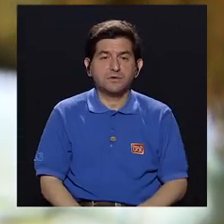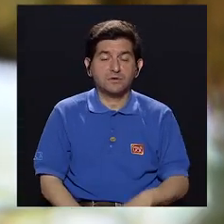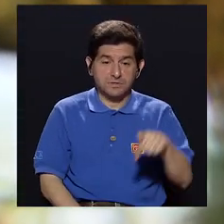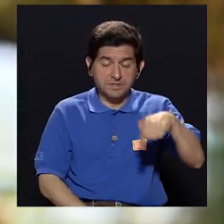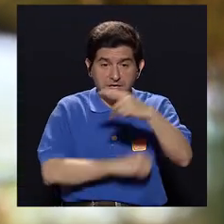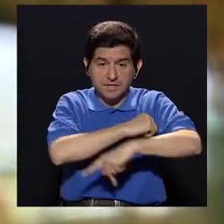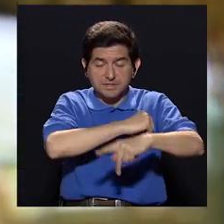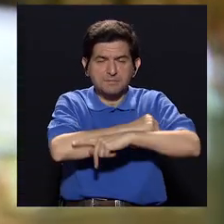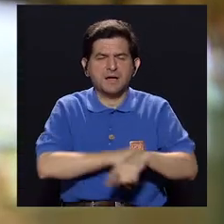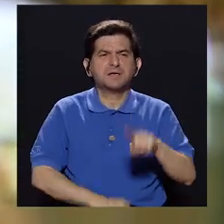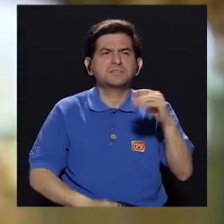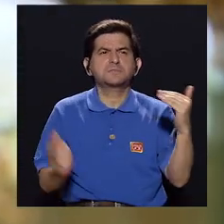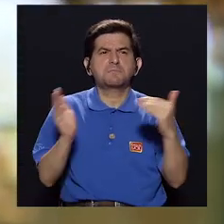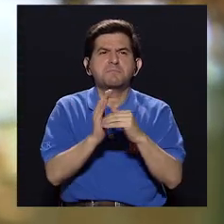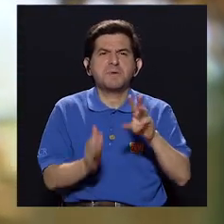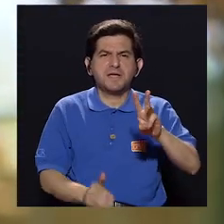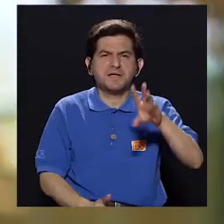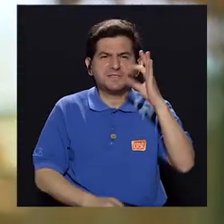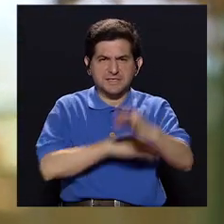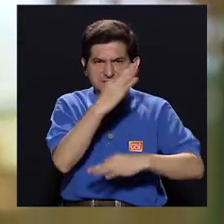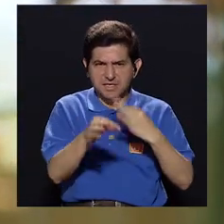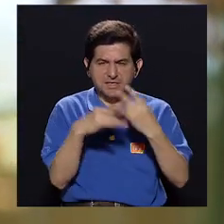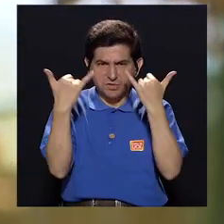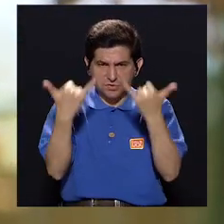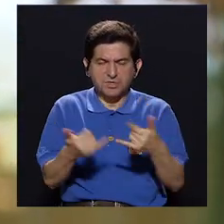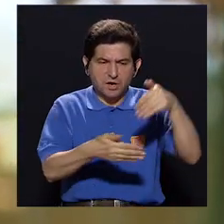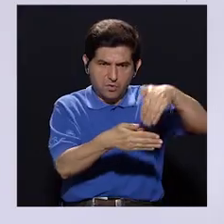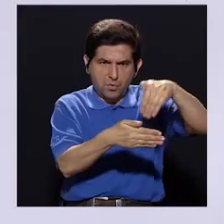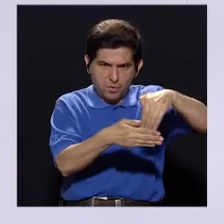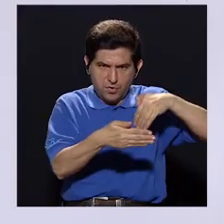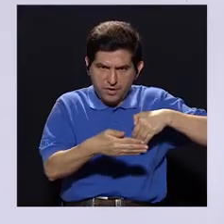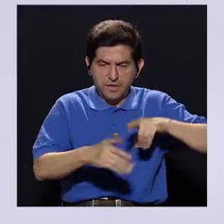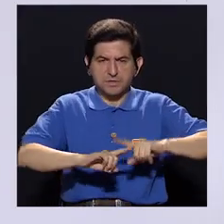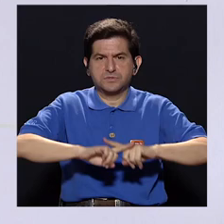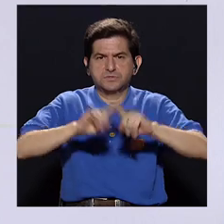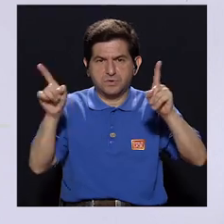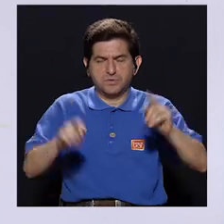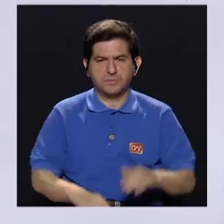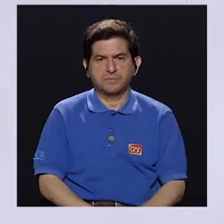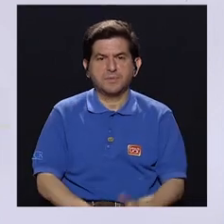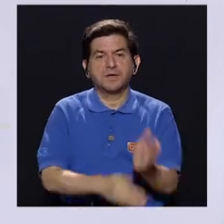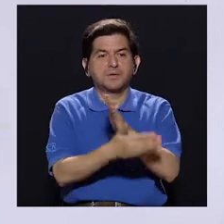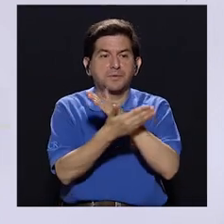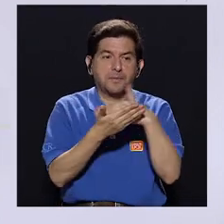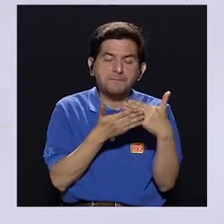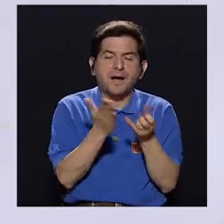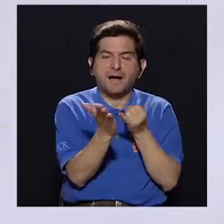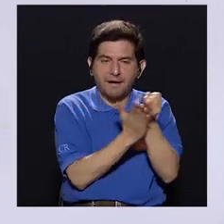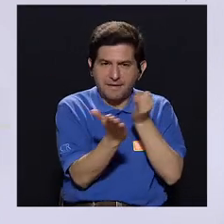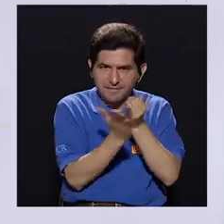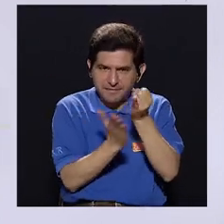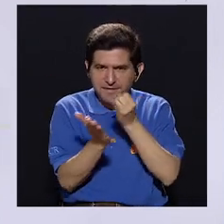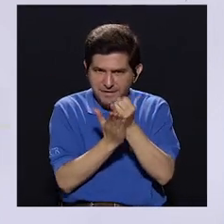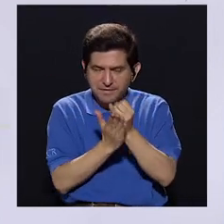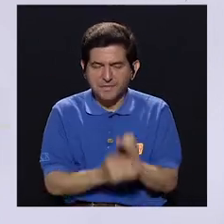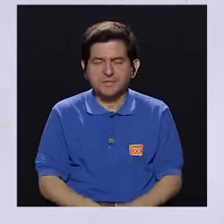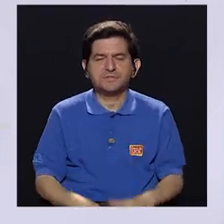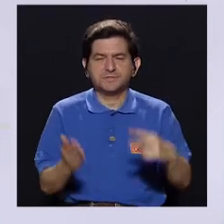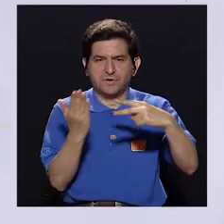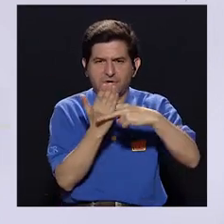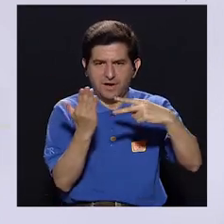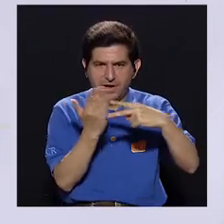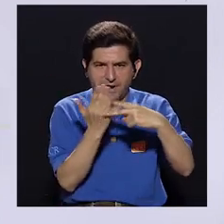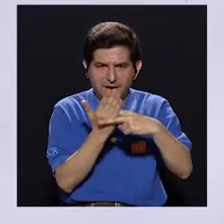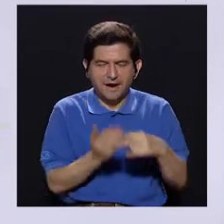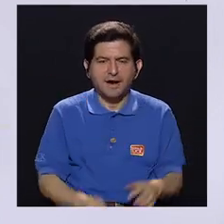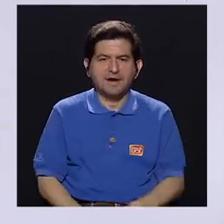menos 1600 especies en este momento registradas pero como parte del de la investigación que se hace en el Jardín Botánico